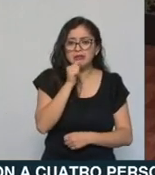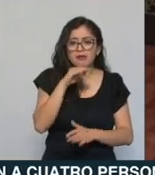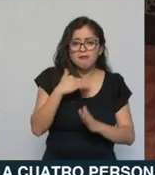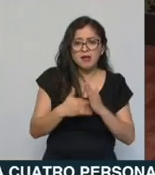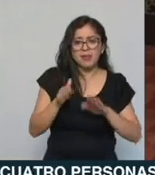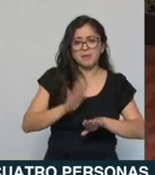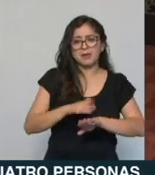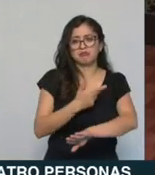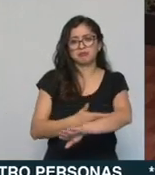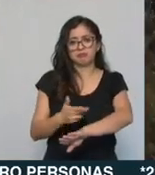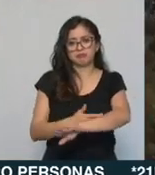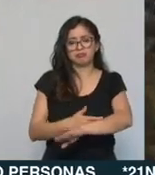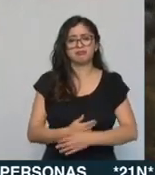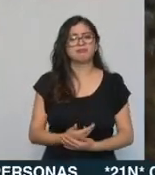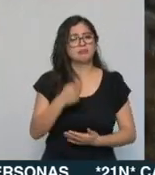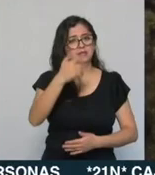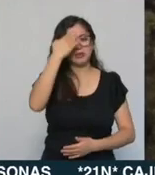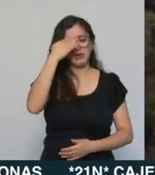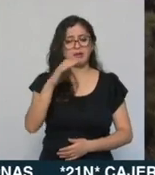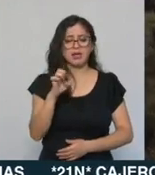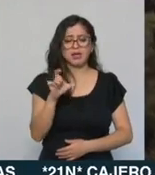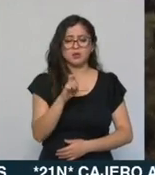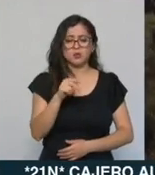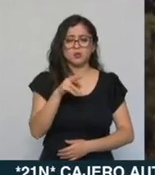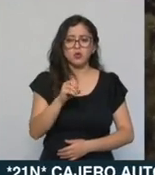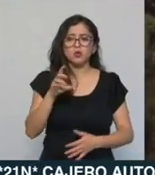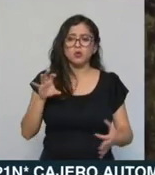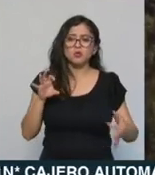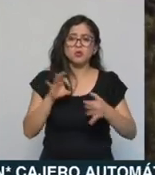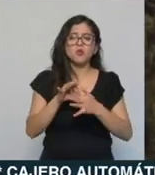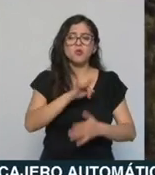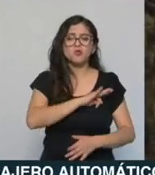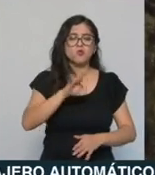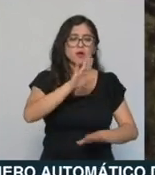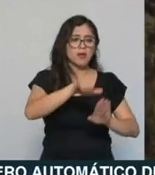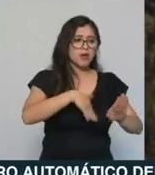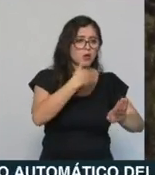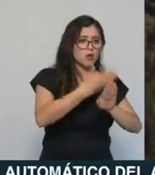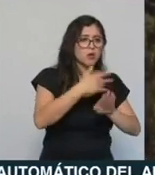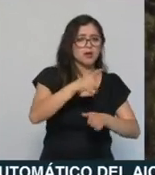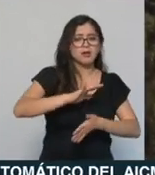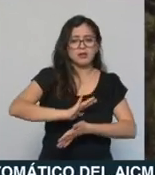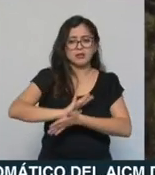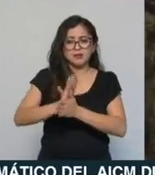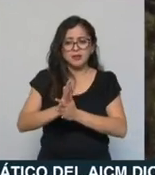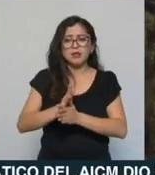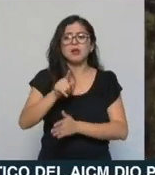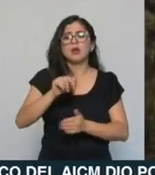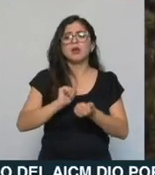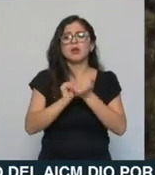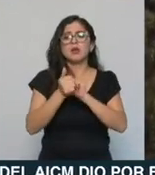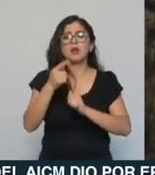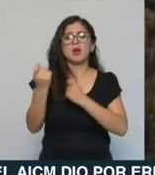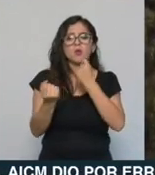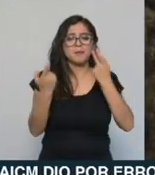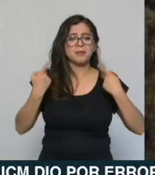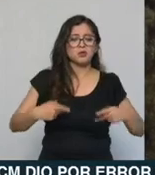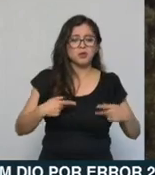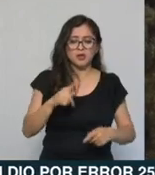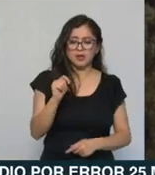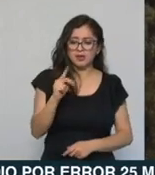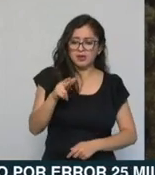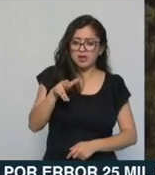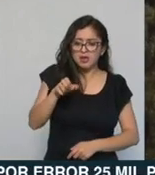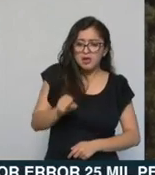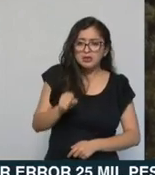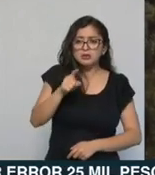importante reconocer que la exclusión es el primer paso para todo el tipo de agresiones y de discriminación. La imposibilidad de que una persona trans acceda a